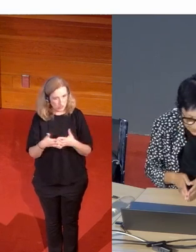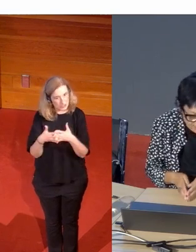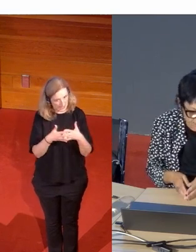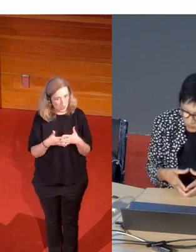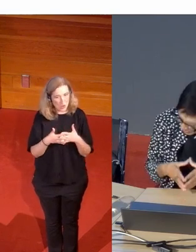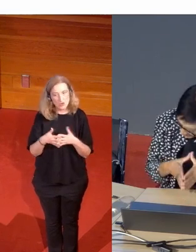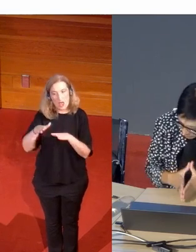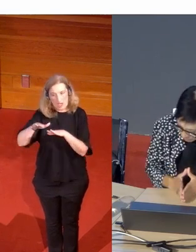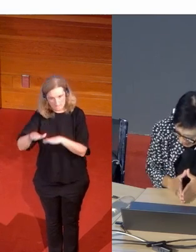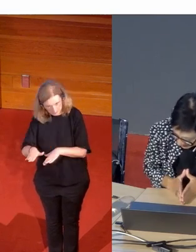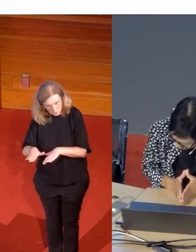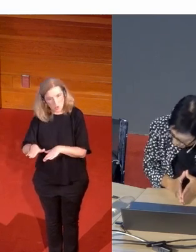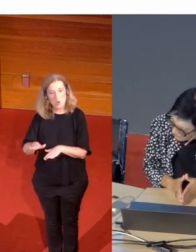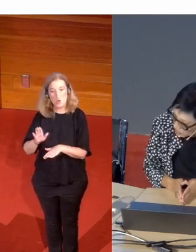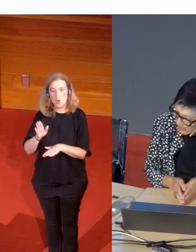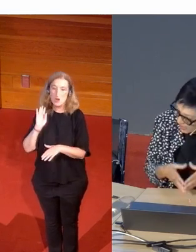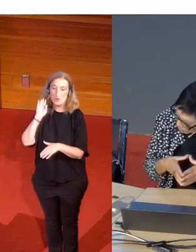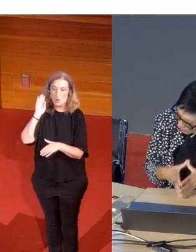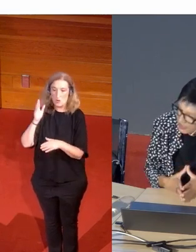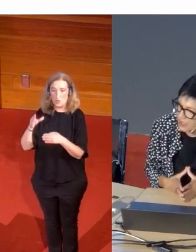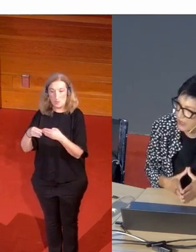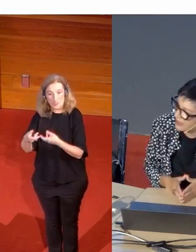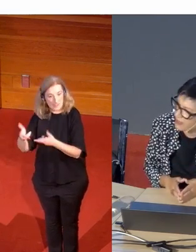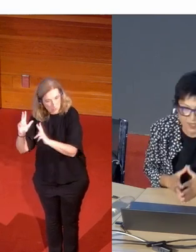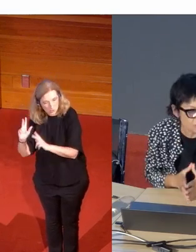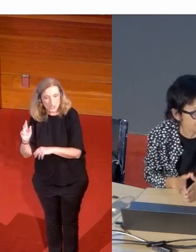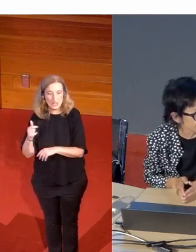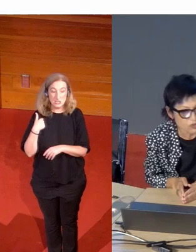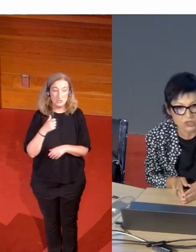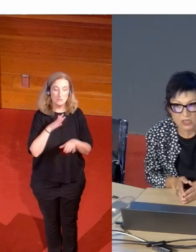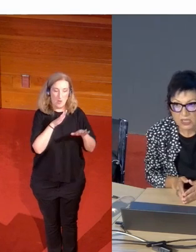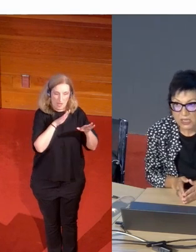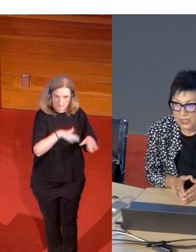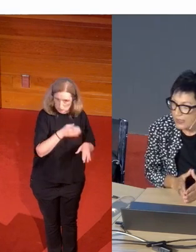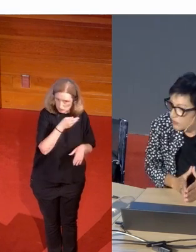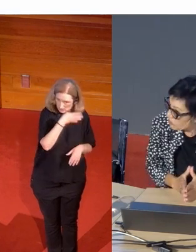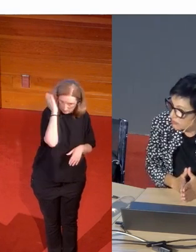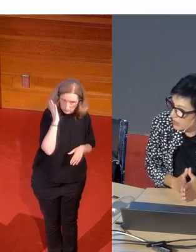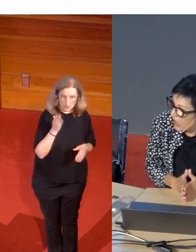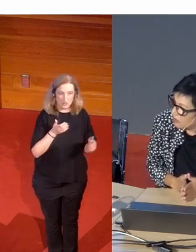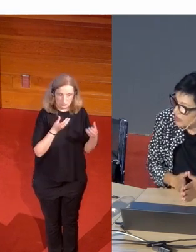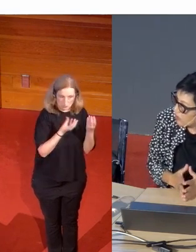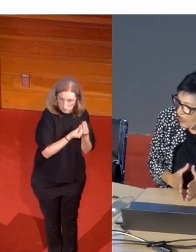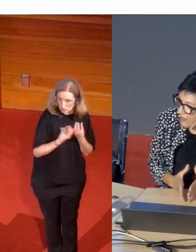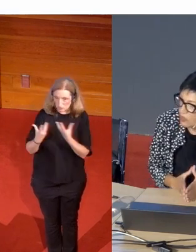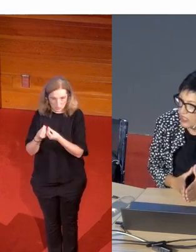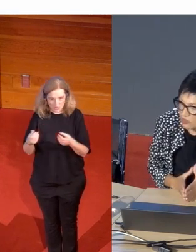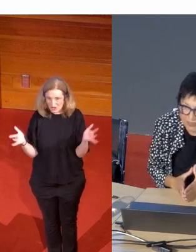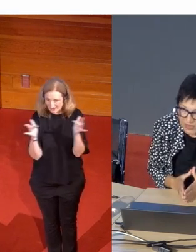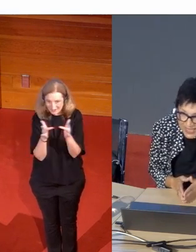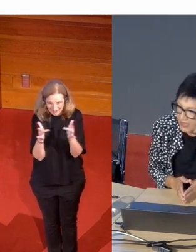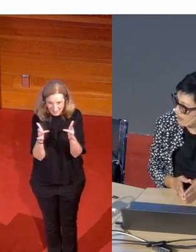con simpatizantes demócratas con he estado en Florida con simpatizantes republicanos bueno han cortado